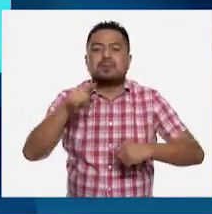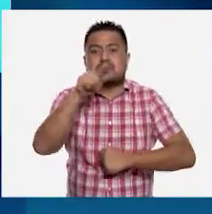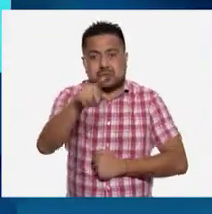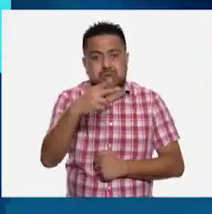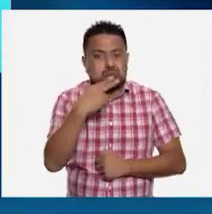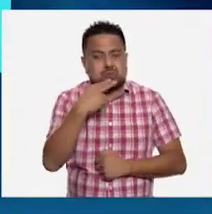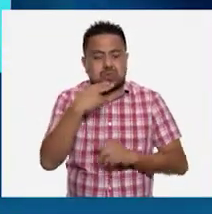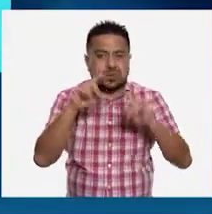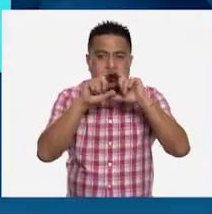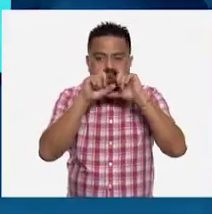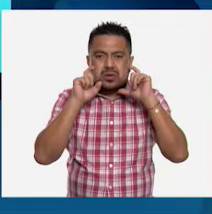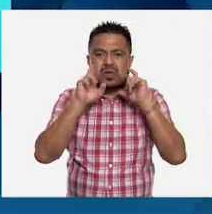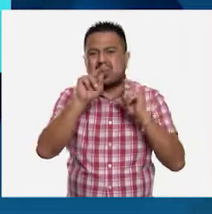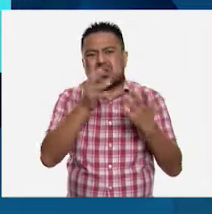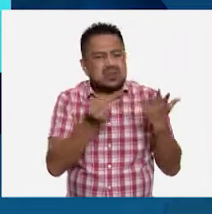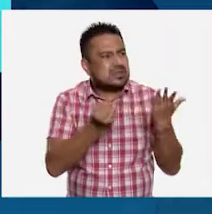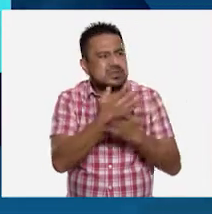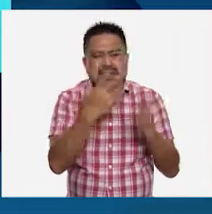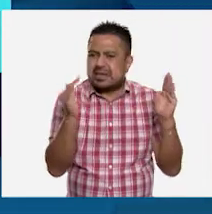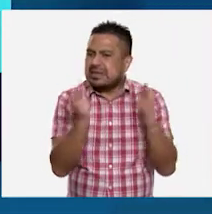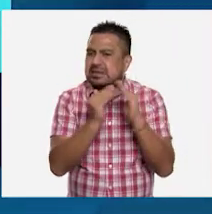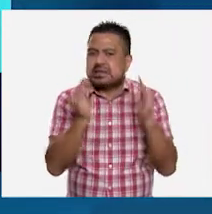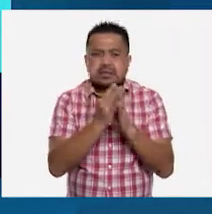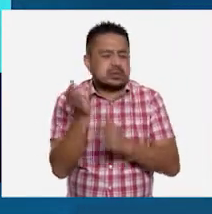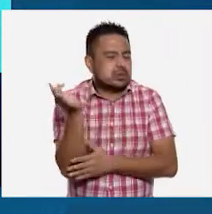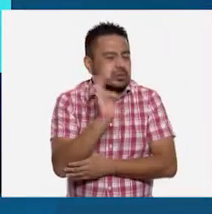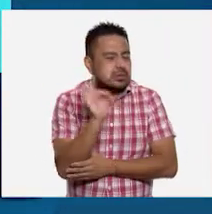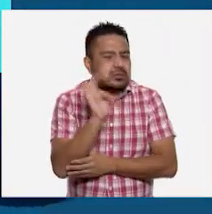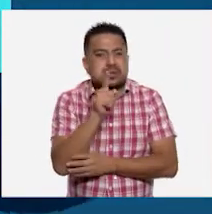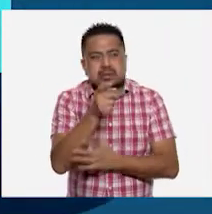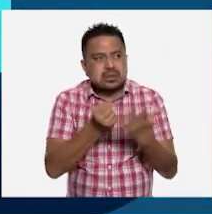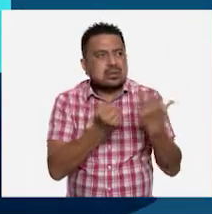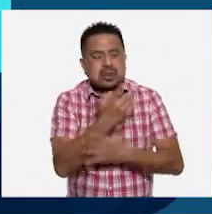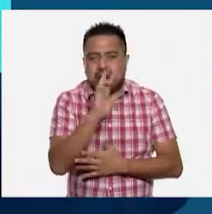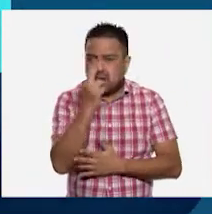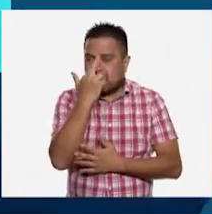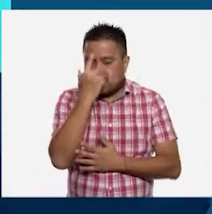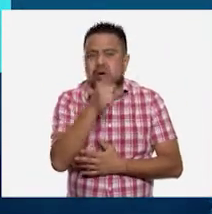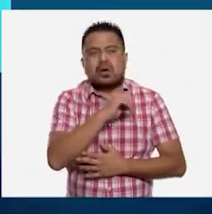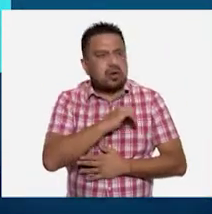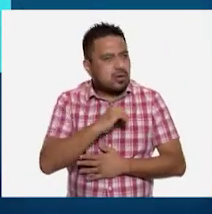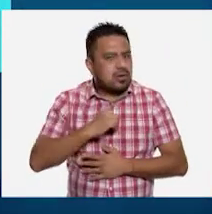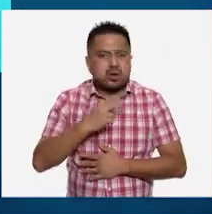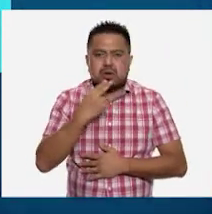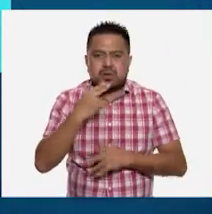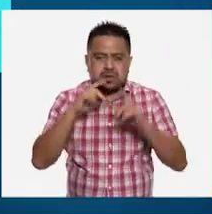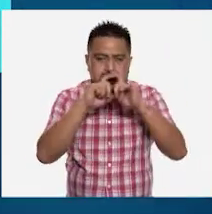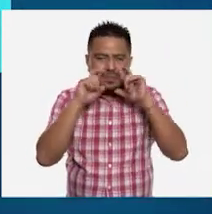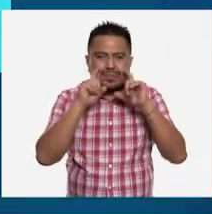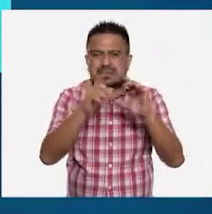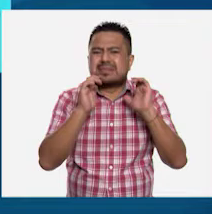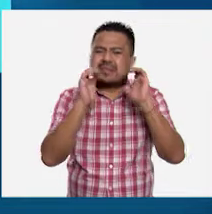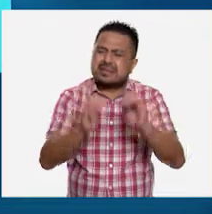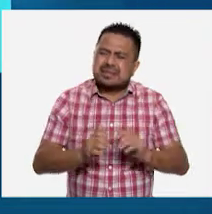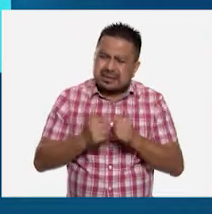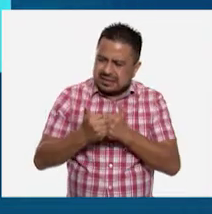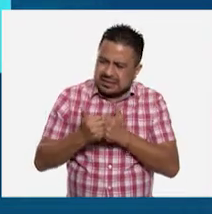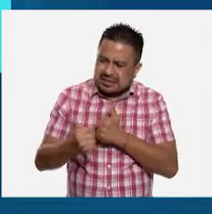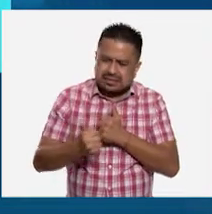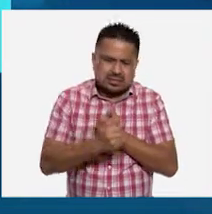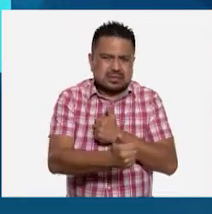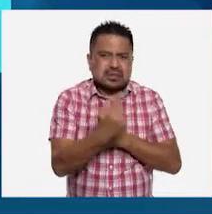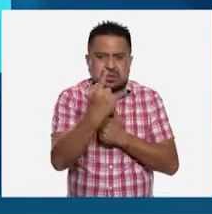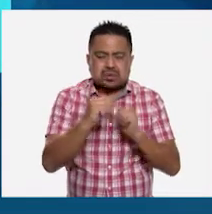Utiliza cubrebocas, no salgas de casa. Si tienes que hacerlo, recuerda que es obligatorio utilizarlo. Mantén una distancia mínima de